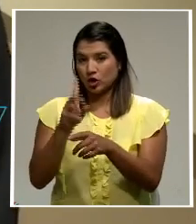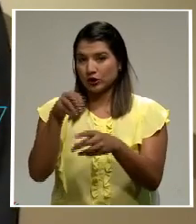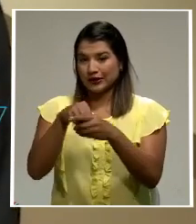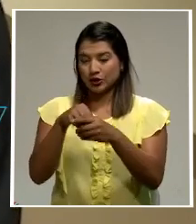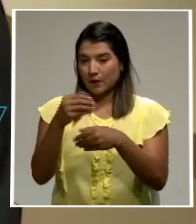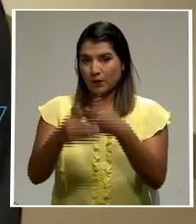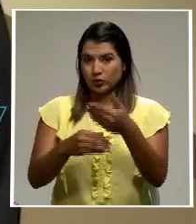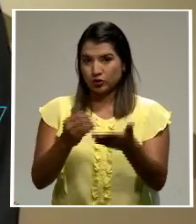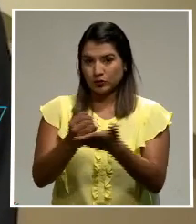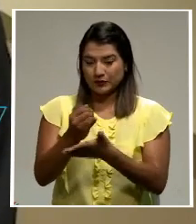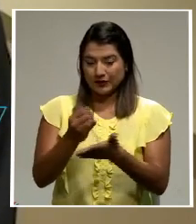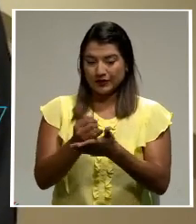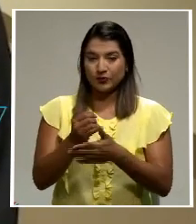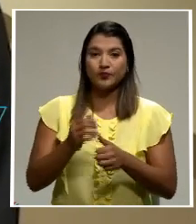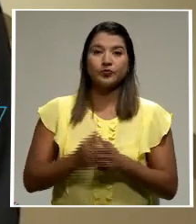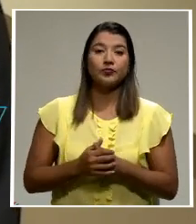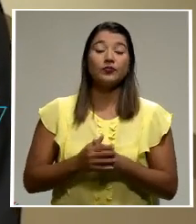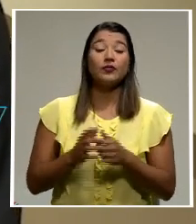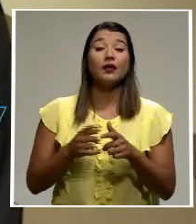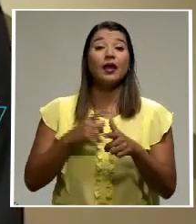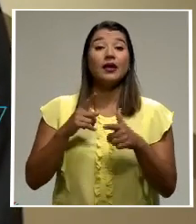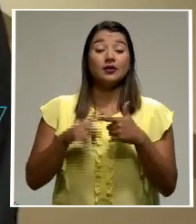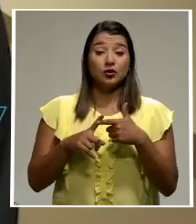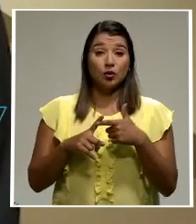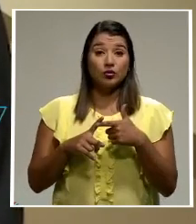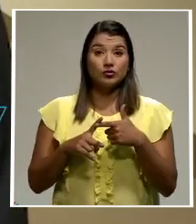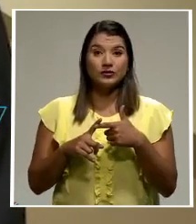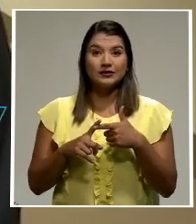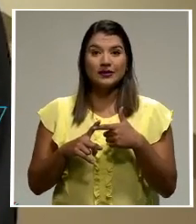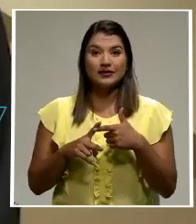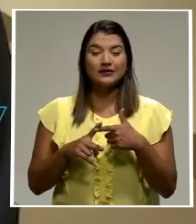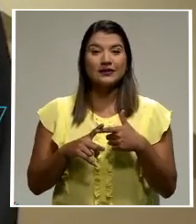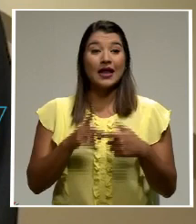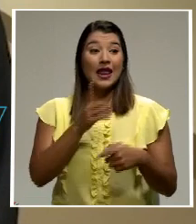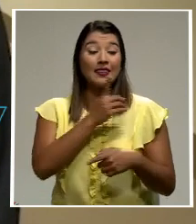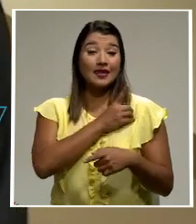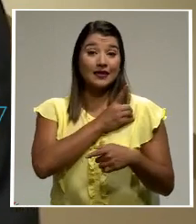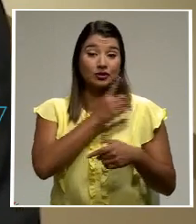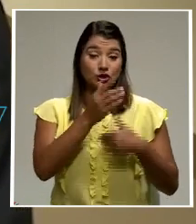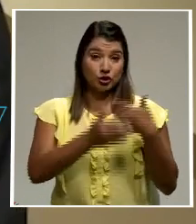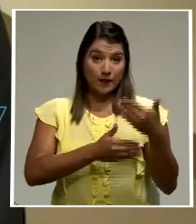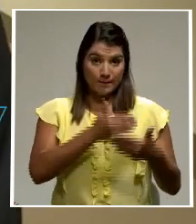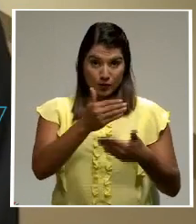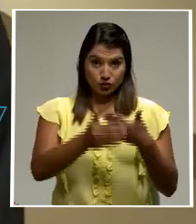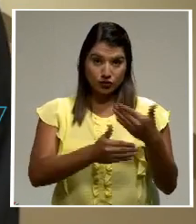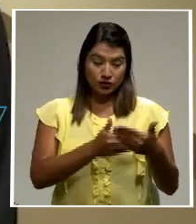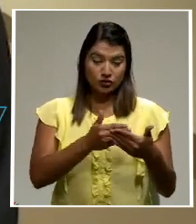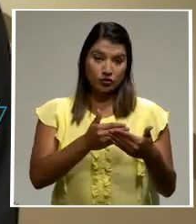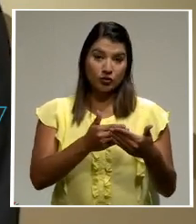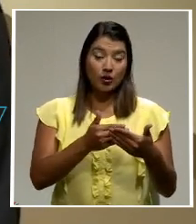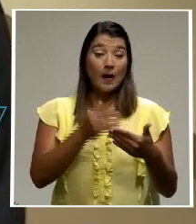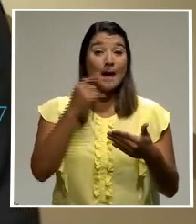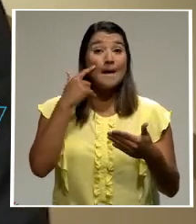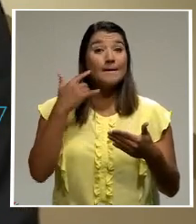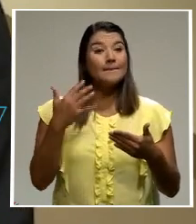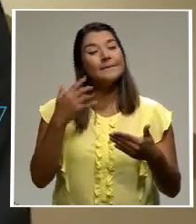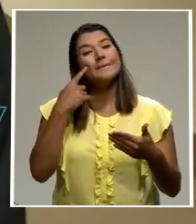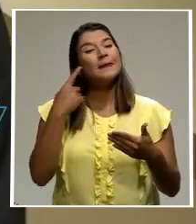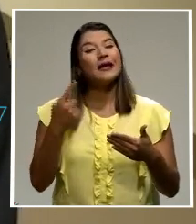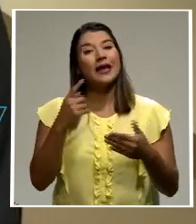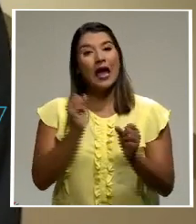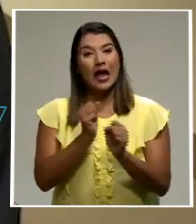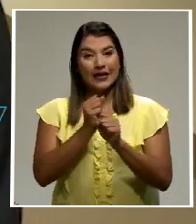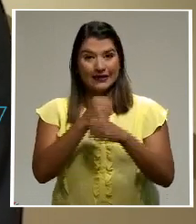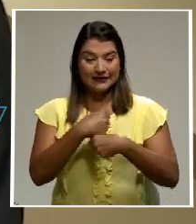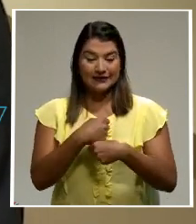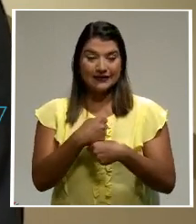adjunta, se presentaron ante ella que tenía a cargo la investigación, la dirección del proceso, estaba dentro de su circulante, para que ella ya realizara ese